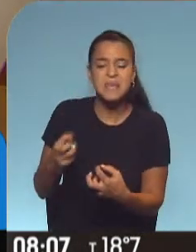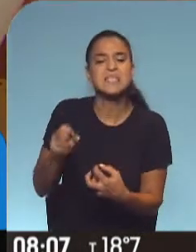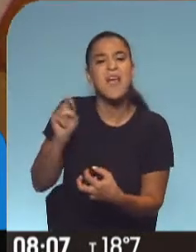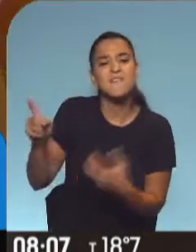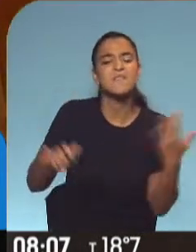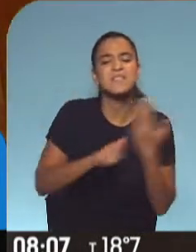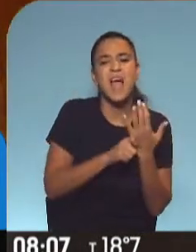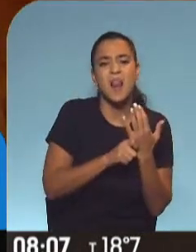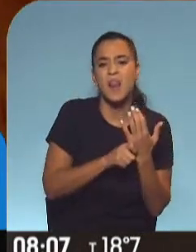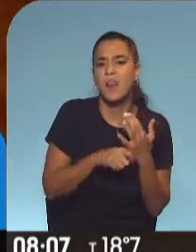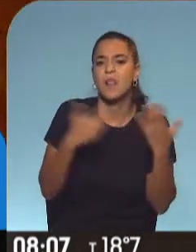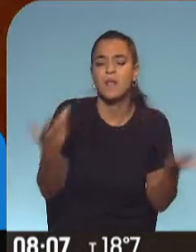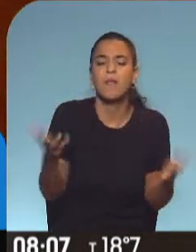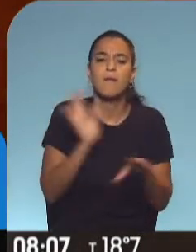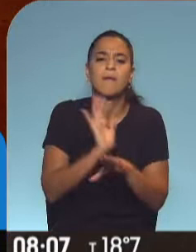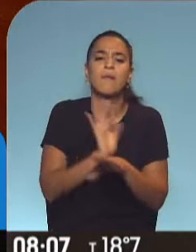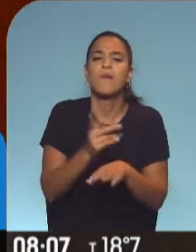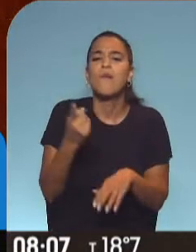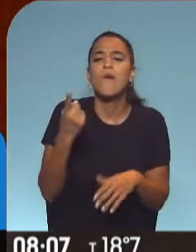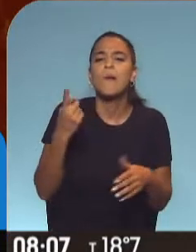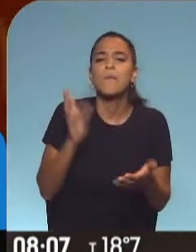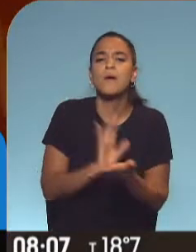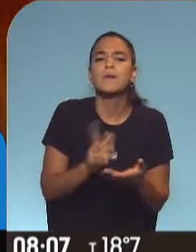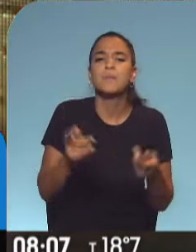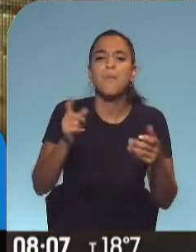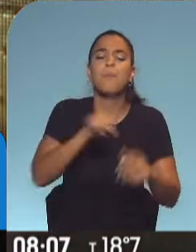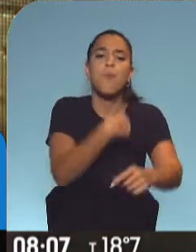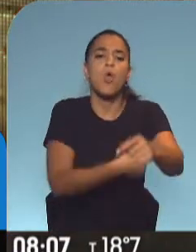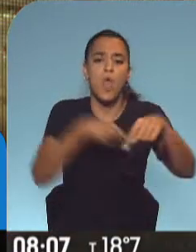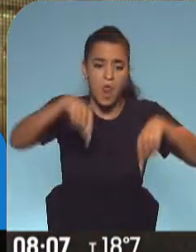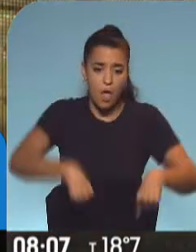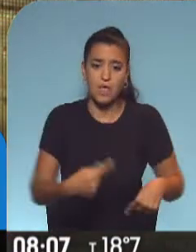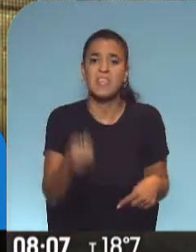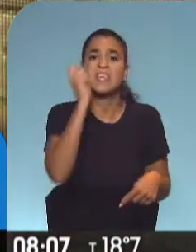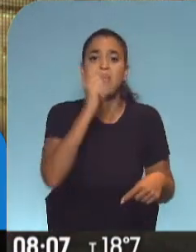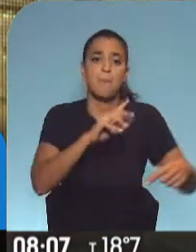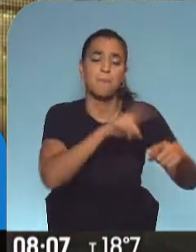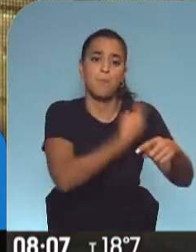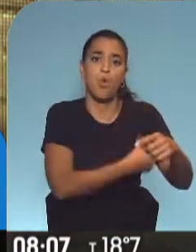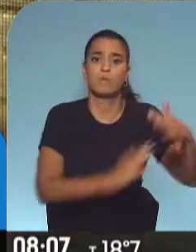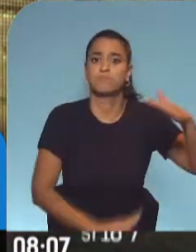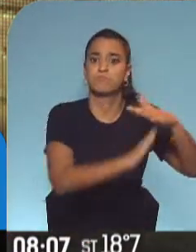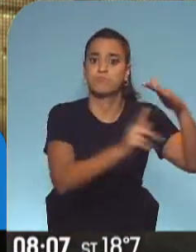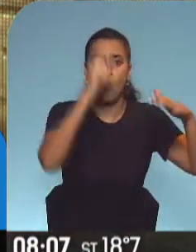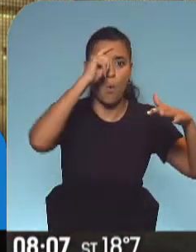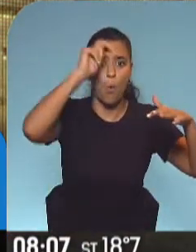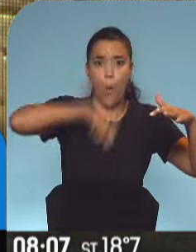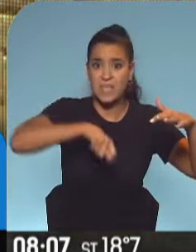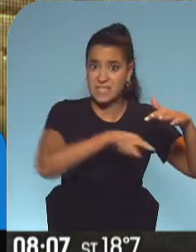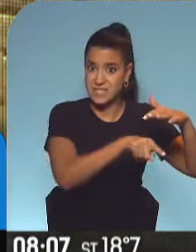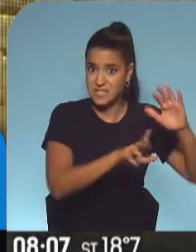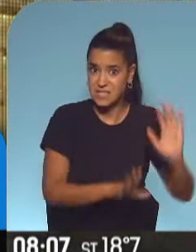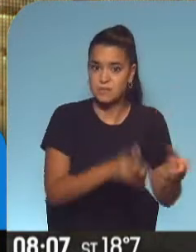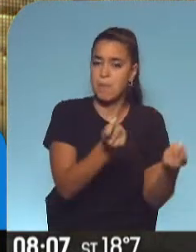¿no significa correr el foco de quién tiene el poder? Hasta ahora los que tienen el poder son los jueces y lo utilizan y